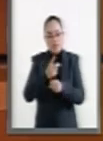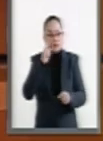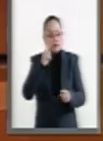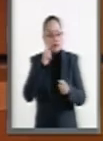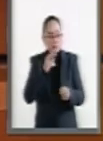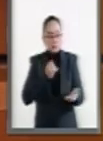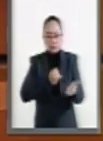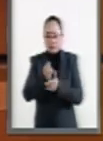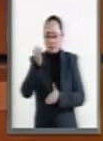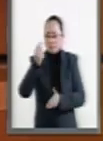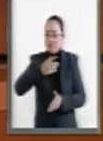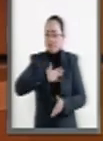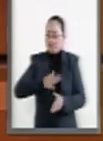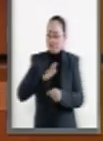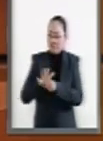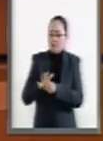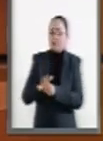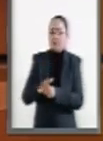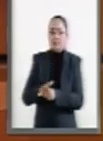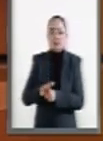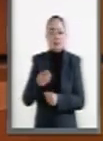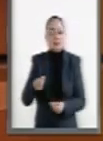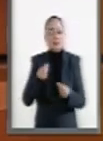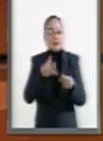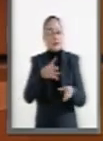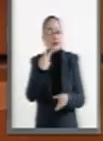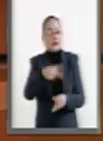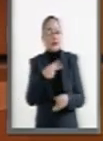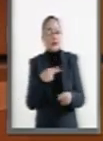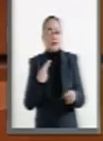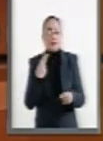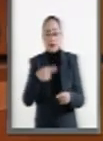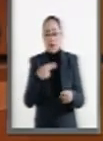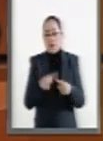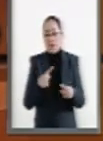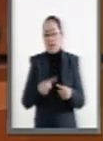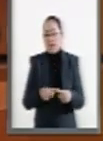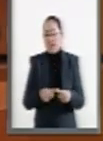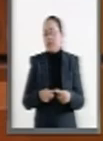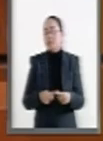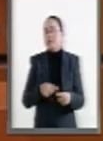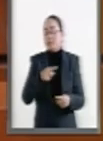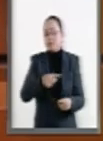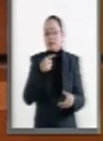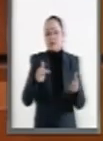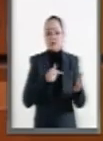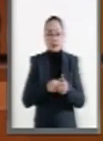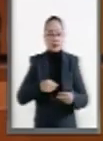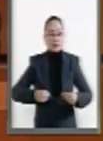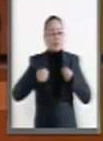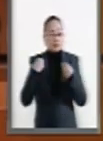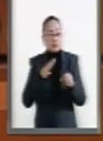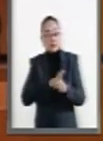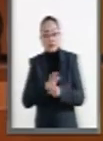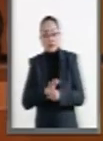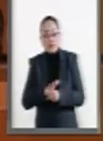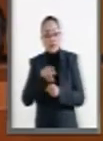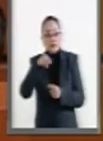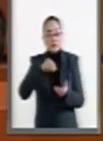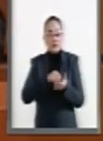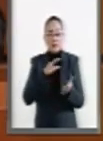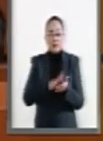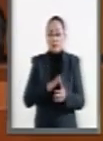de justicia, facilitando el nombre, denominación, razón social o domicilio de los suscriptores de las líneas que